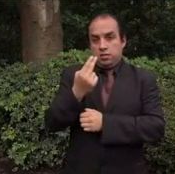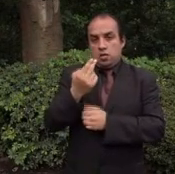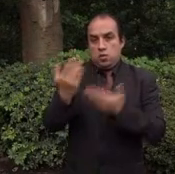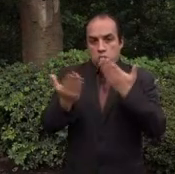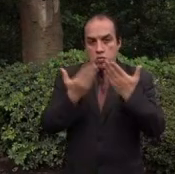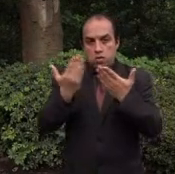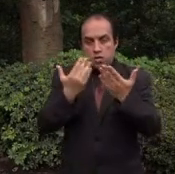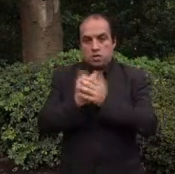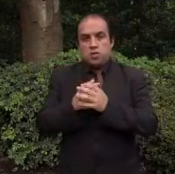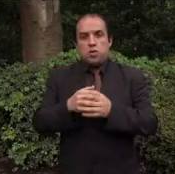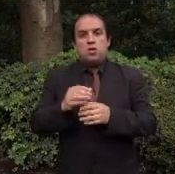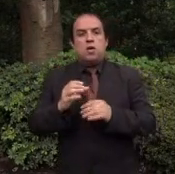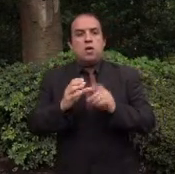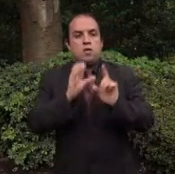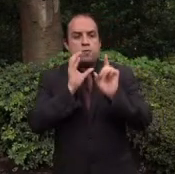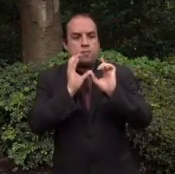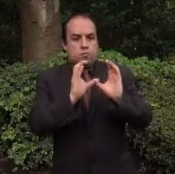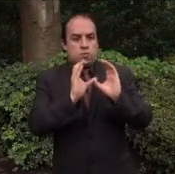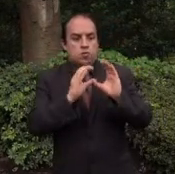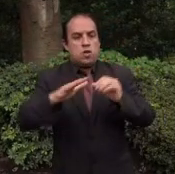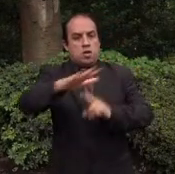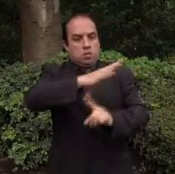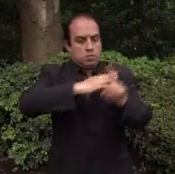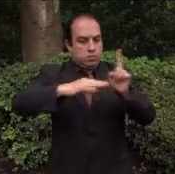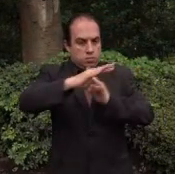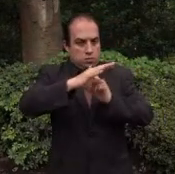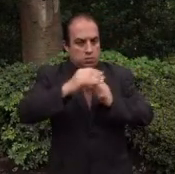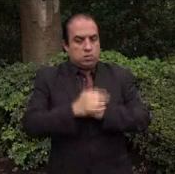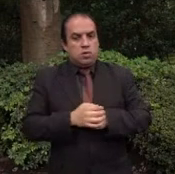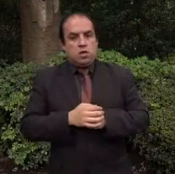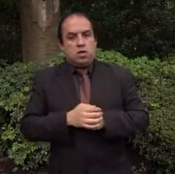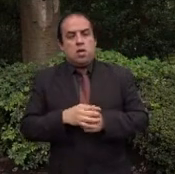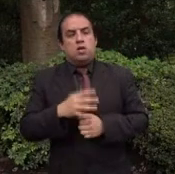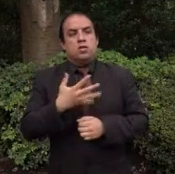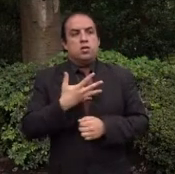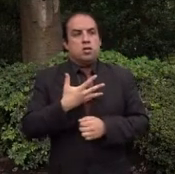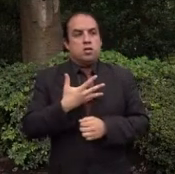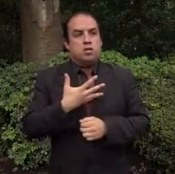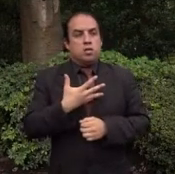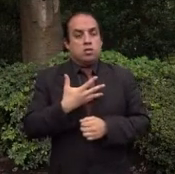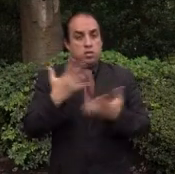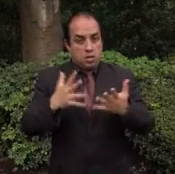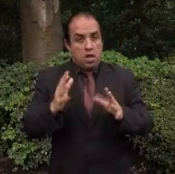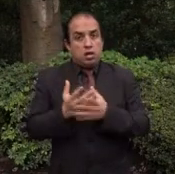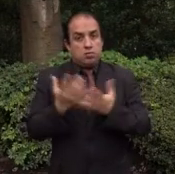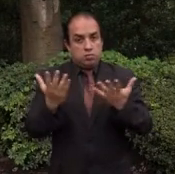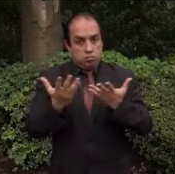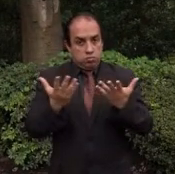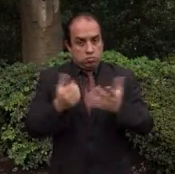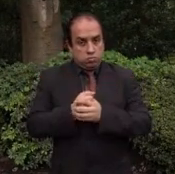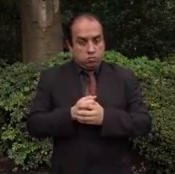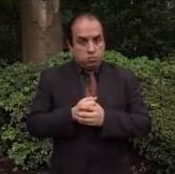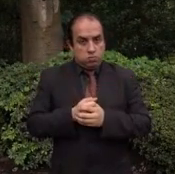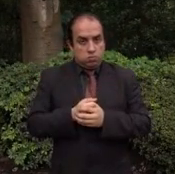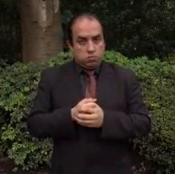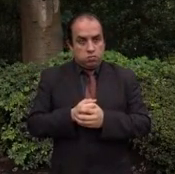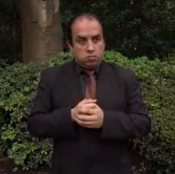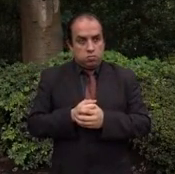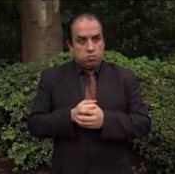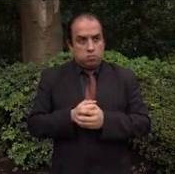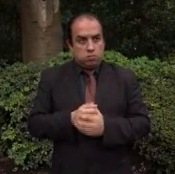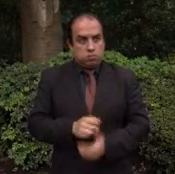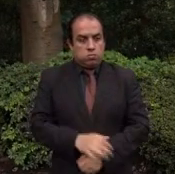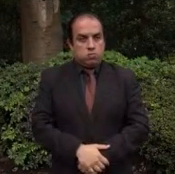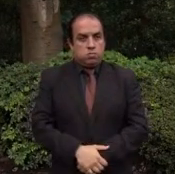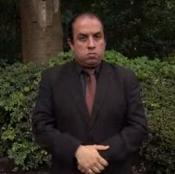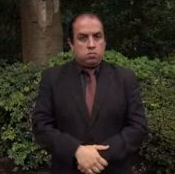impacto ambiental, que está a punto de estar liberado, y esencialmente. No